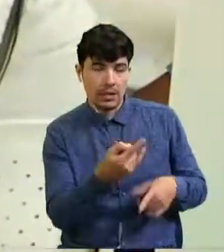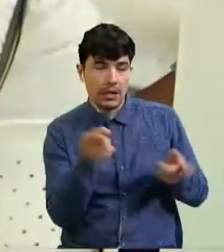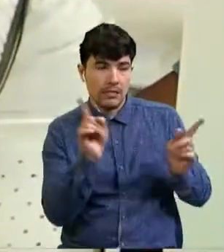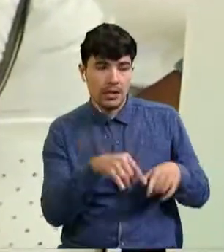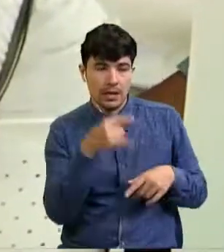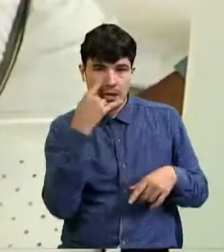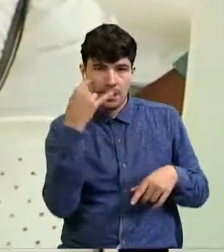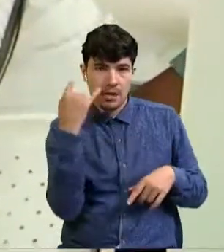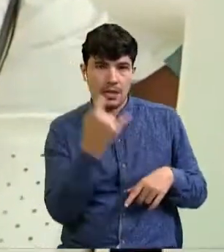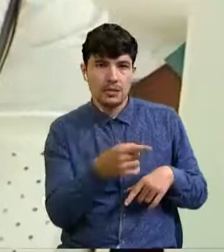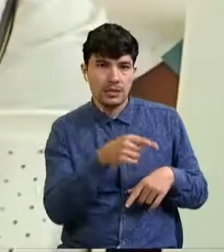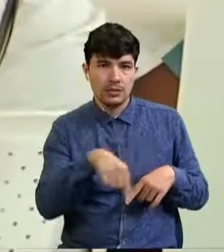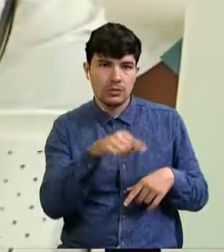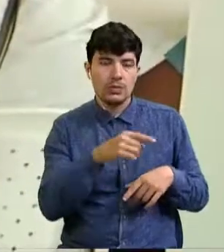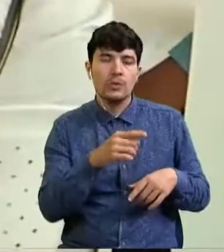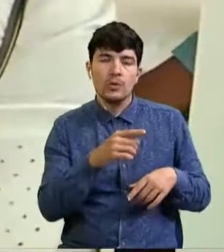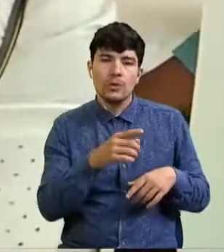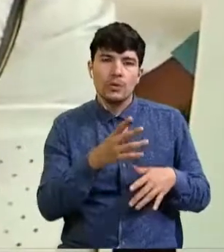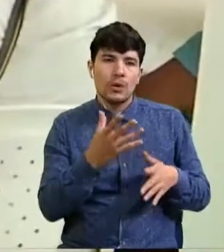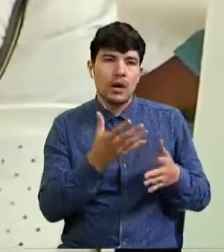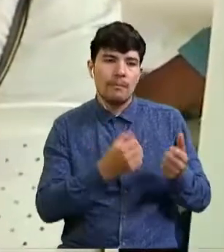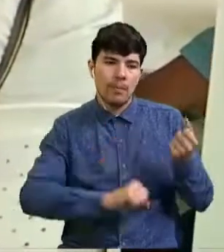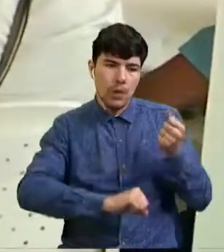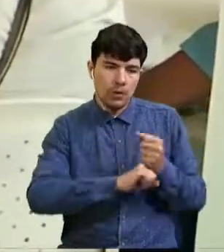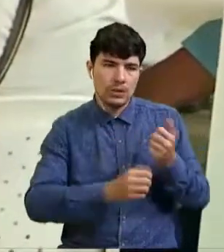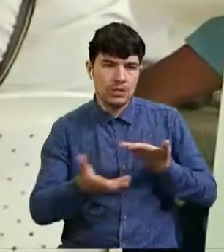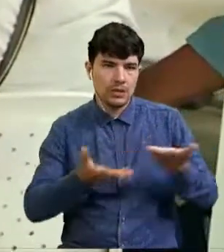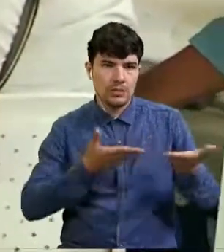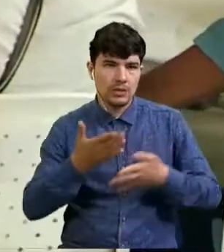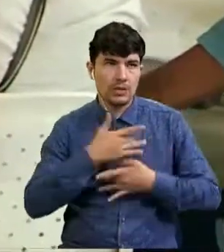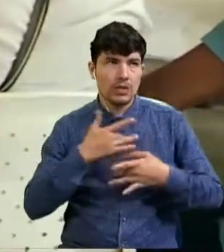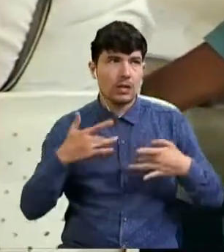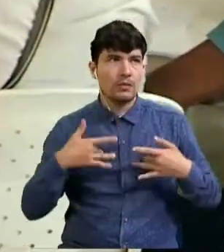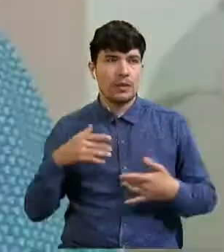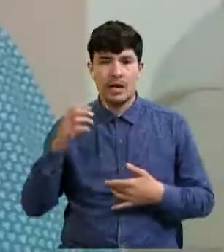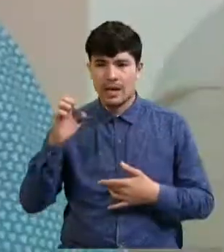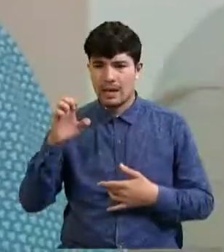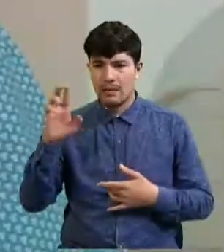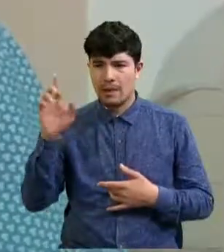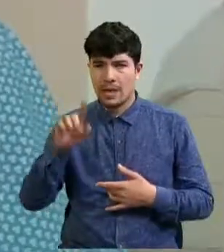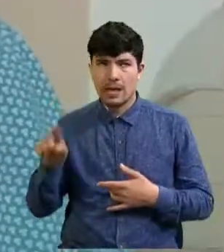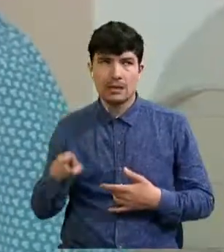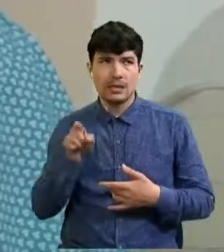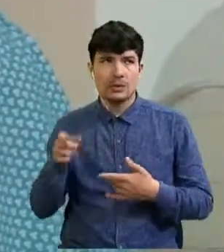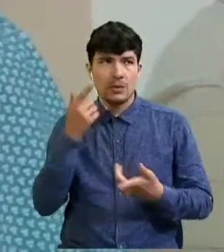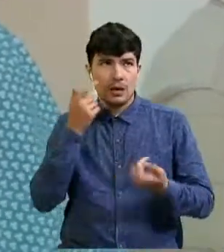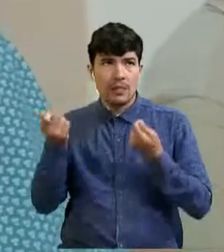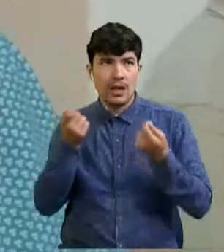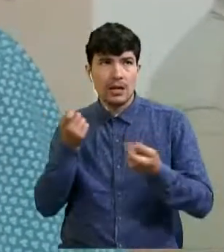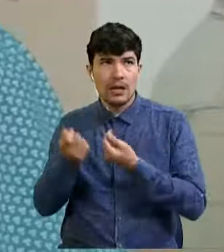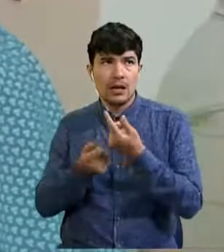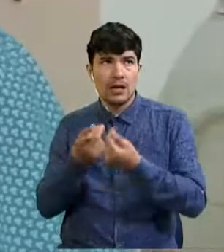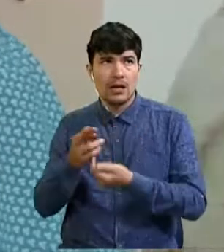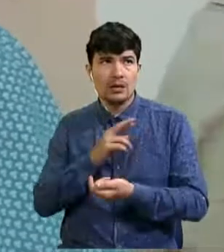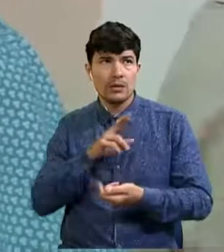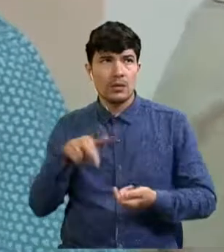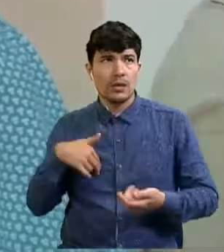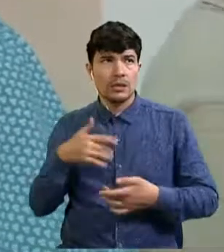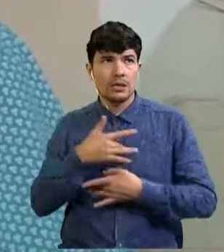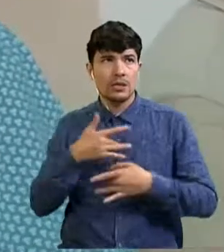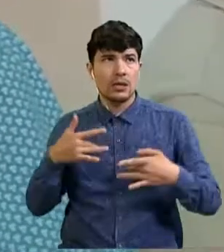salud nos sentimos que la gps y no le están dando el manejo al recurso de nuestra salud